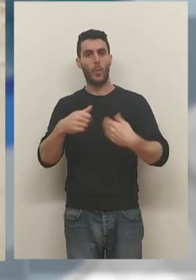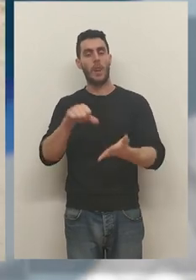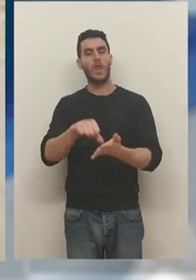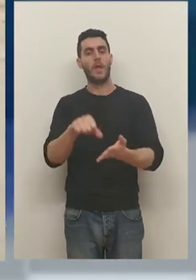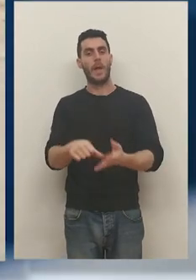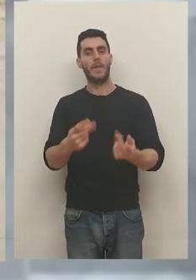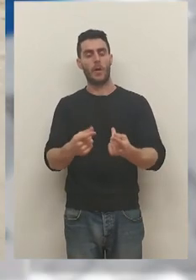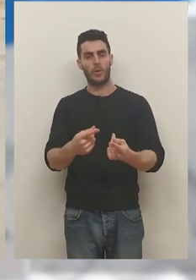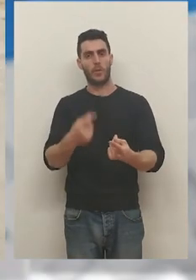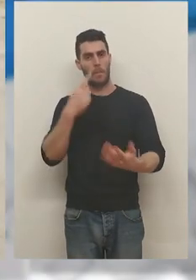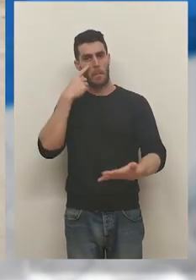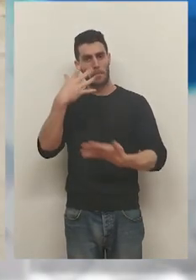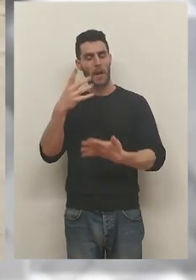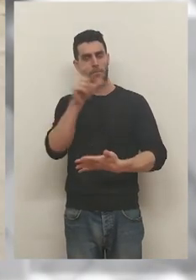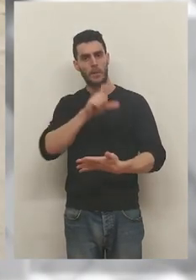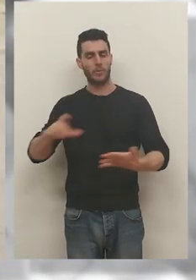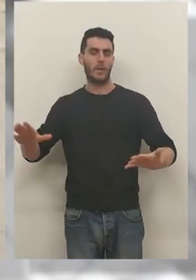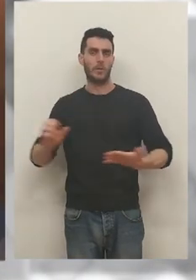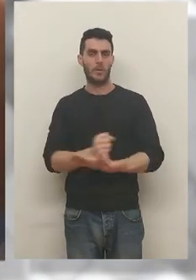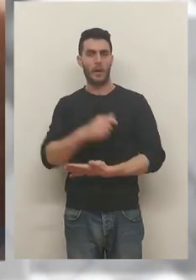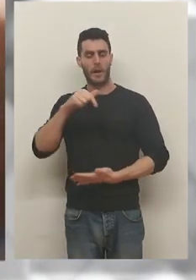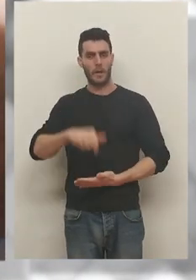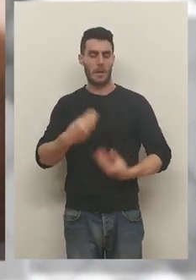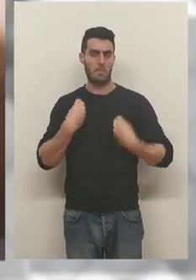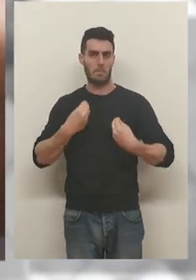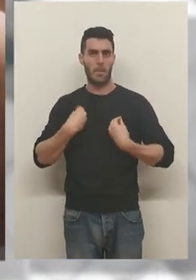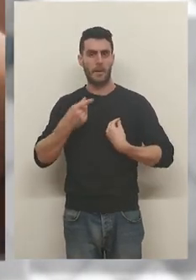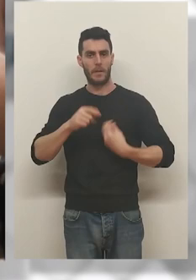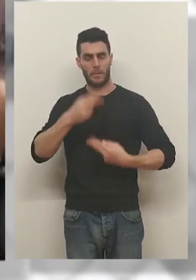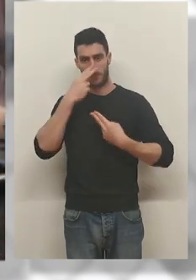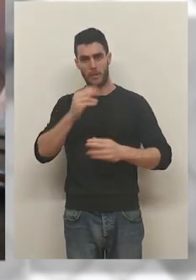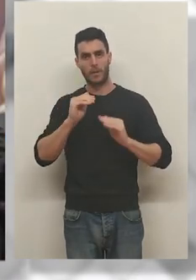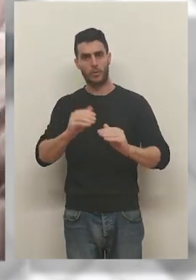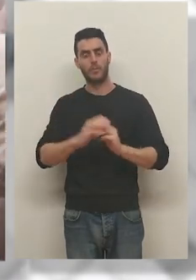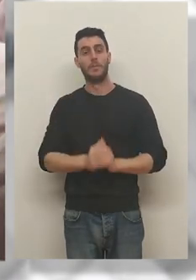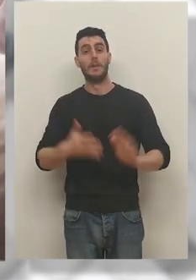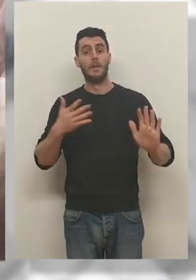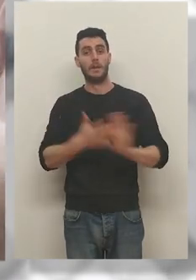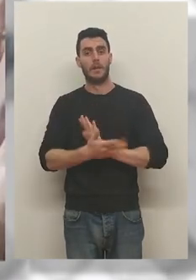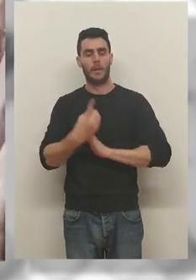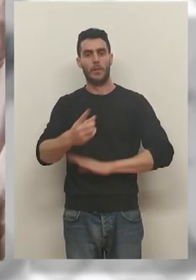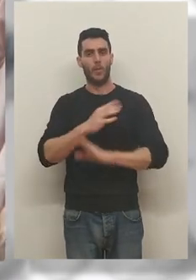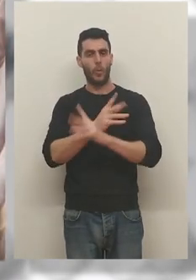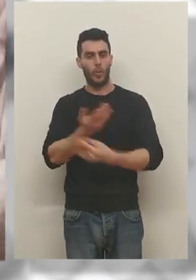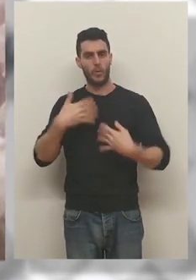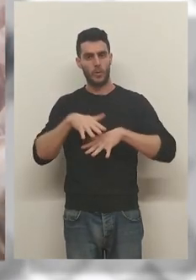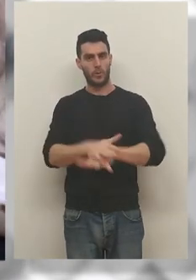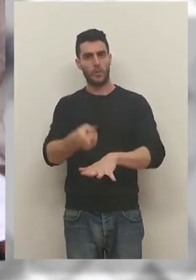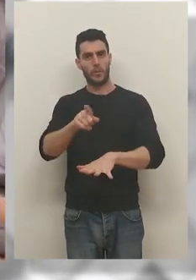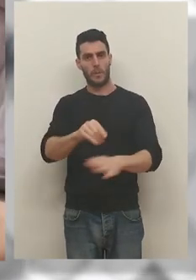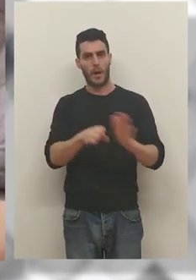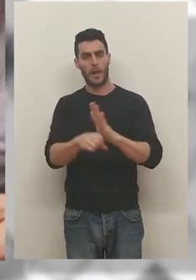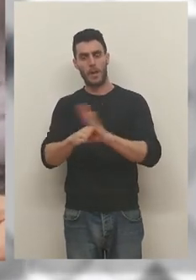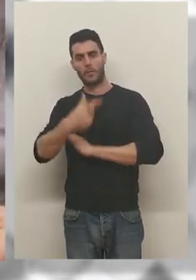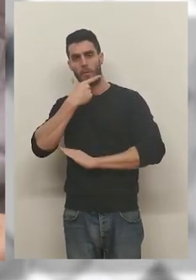apuesta para que la ciudad sea conocida por todas las personas que aquí habitan y sus visitantes se trata de un juego inclusivo